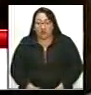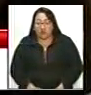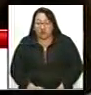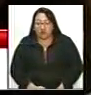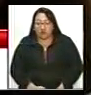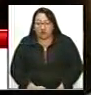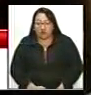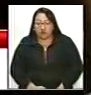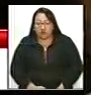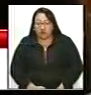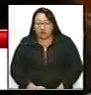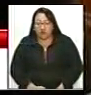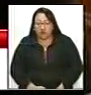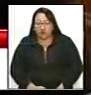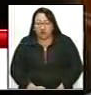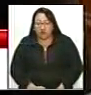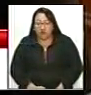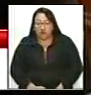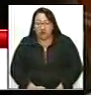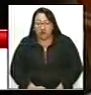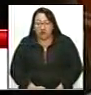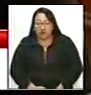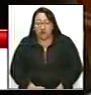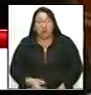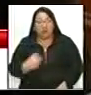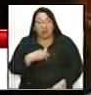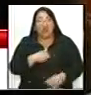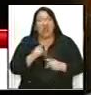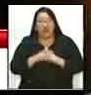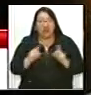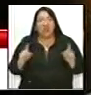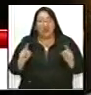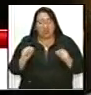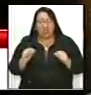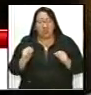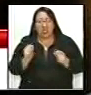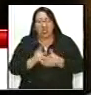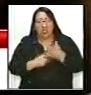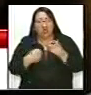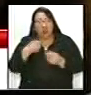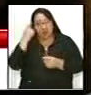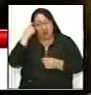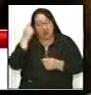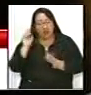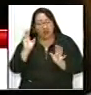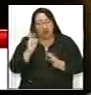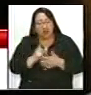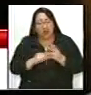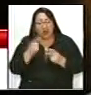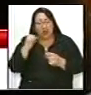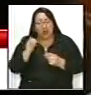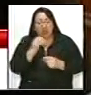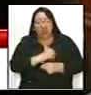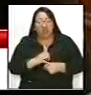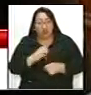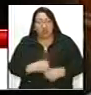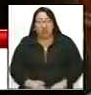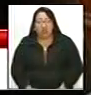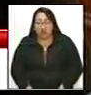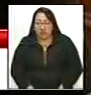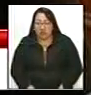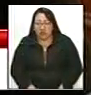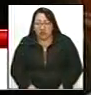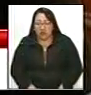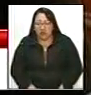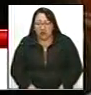Nosotros, presidente, en el Nuevo Perú hemos tenido una diferencia. Y una diferencia que consideramos que es un criterio de conciencia. Y